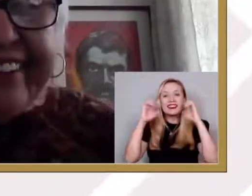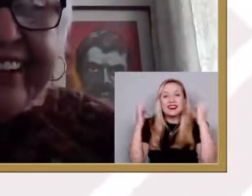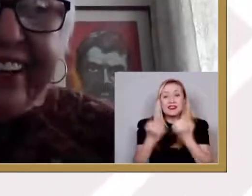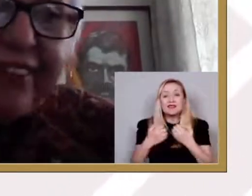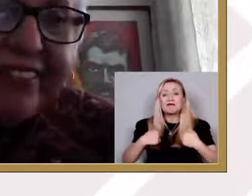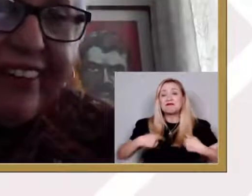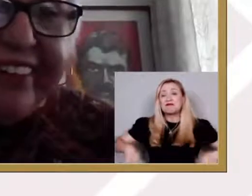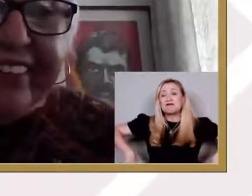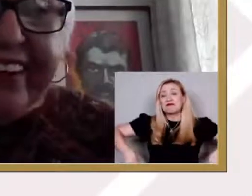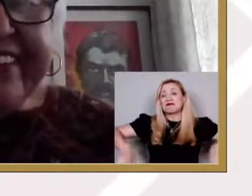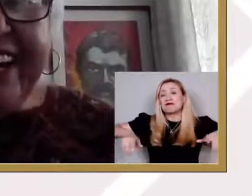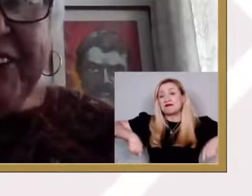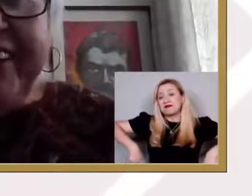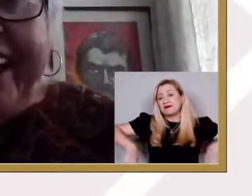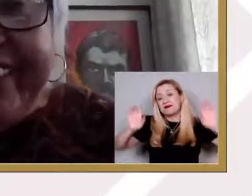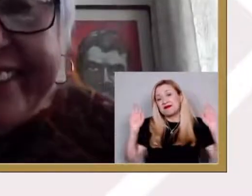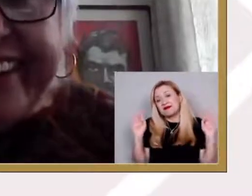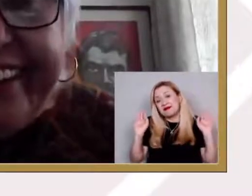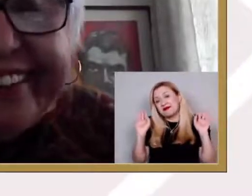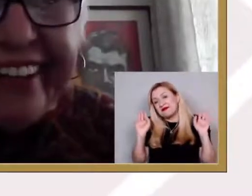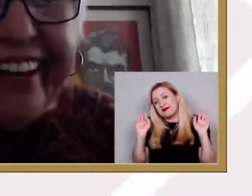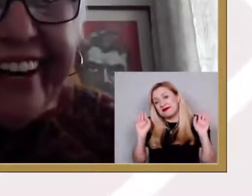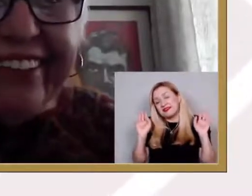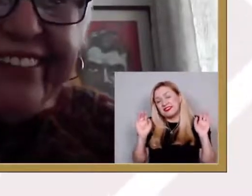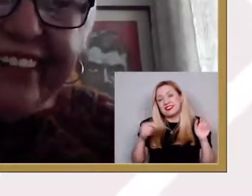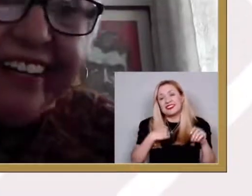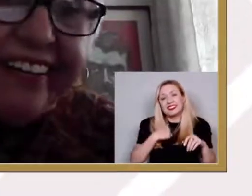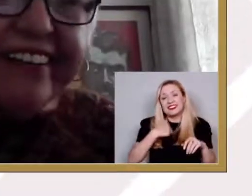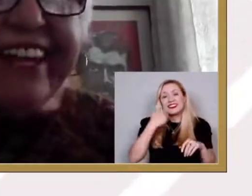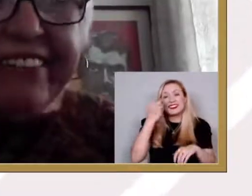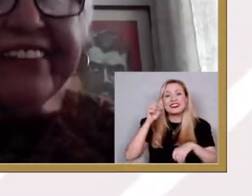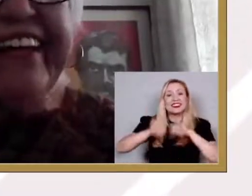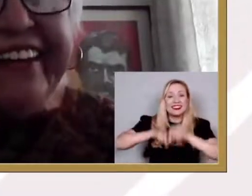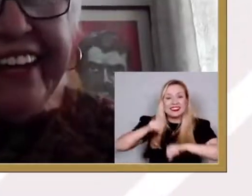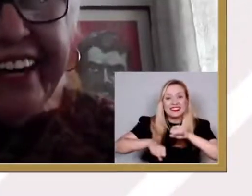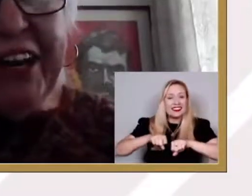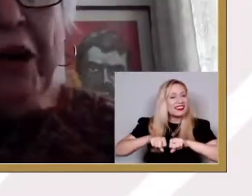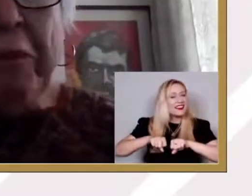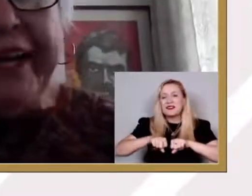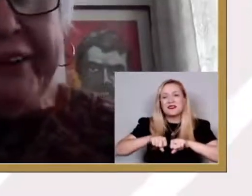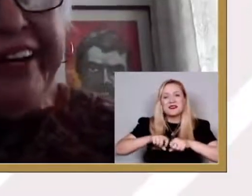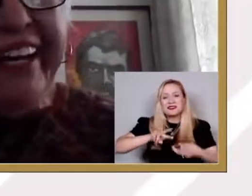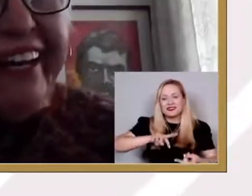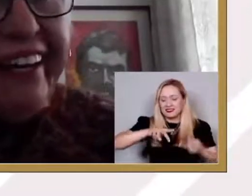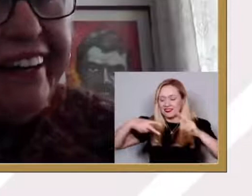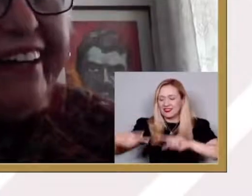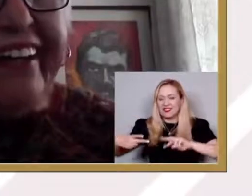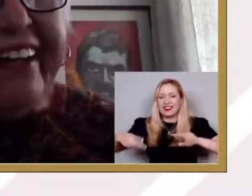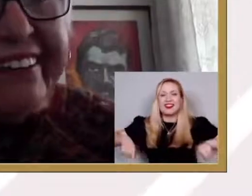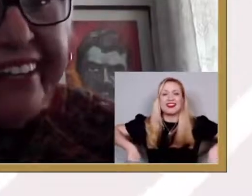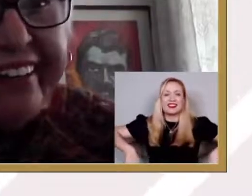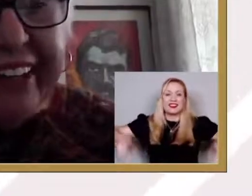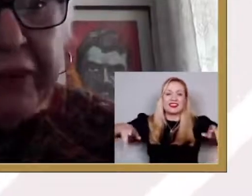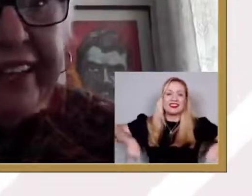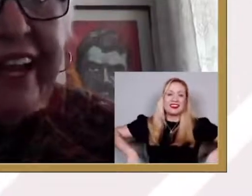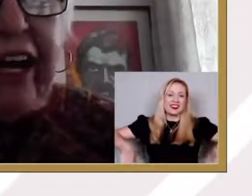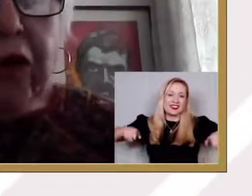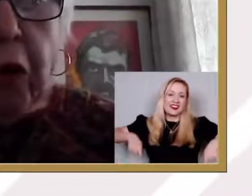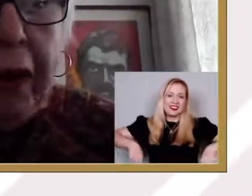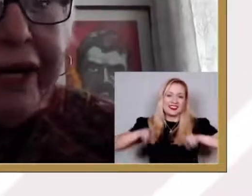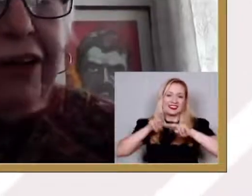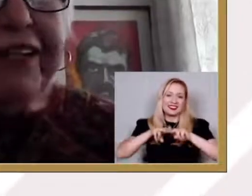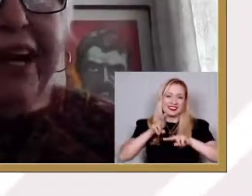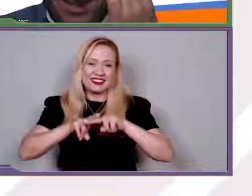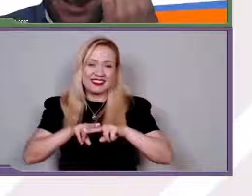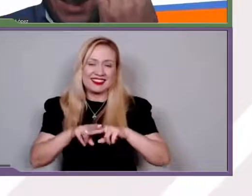ruedas, lo que pues bueno, si alguna vez quise llegar en bicicleta, esta vez llegué, pero en silla de ruedas,